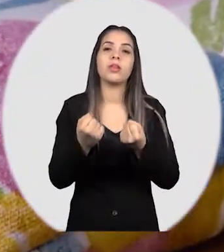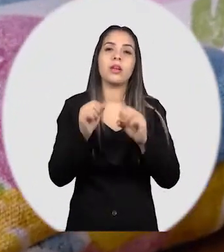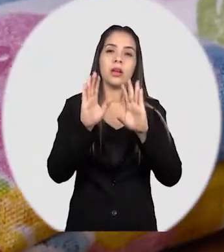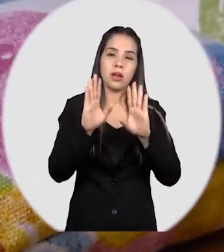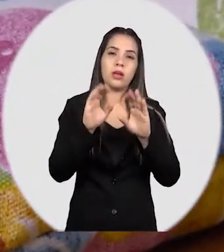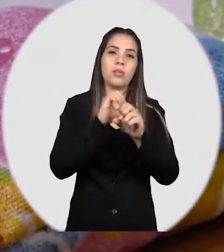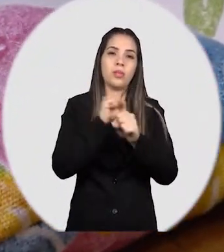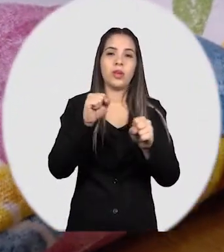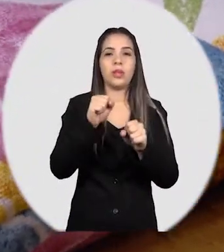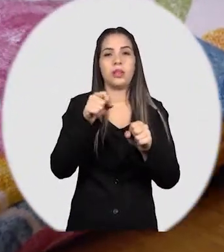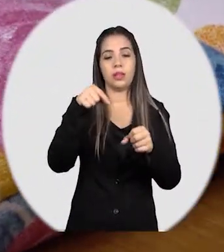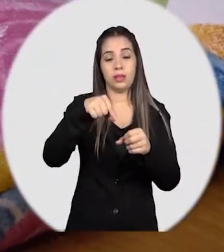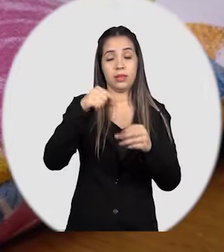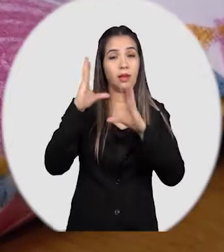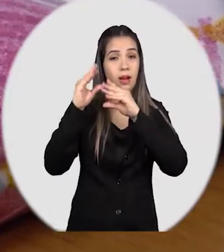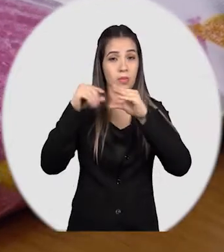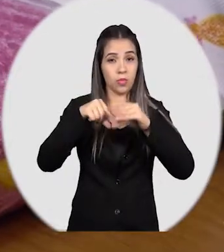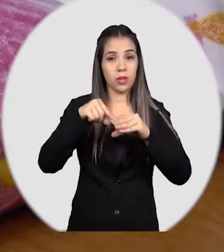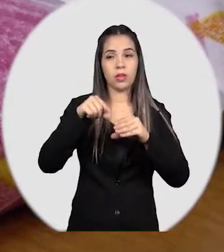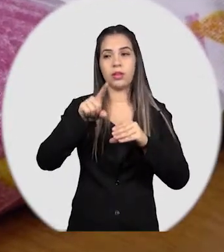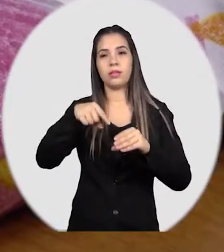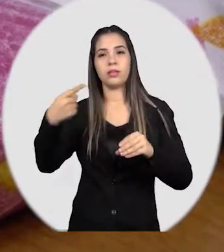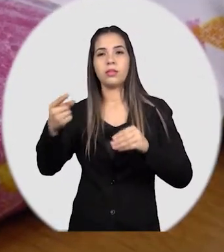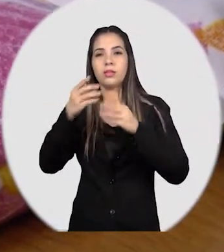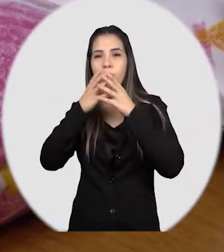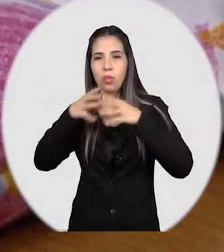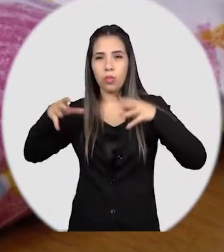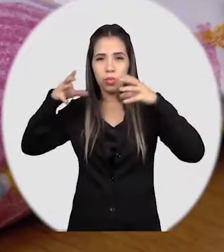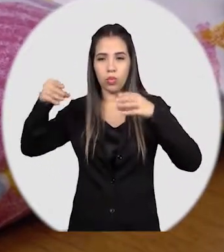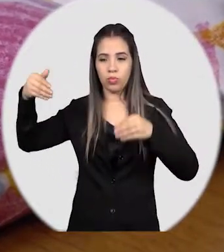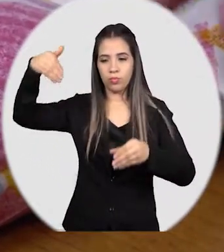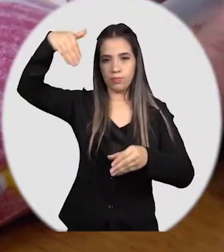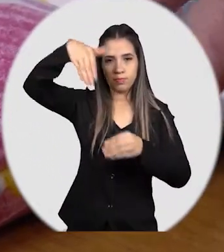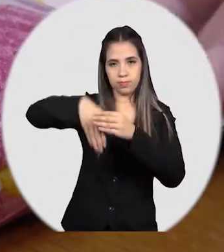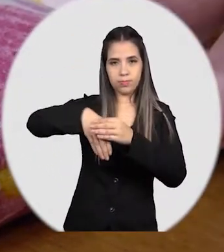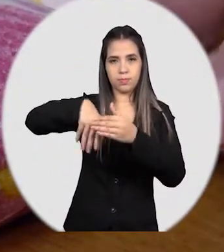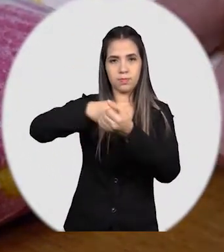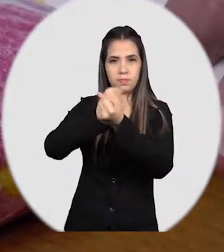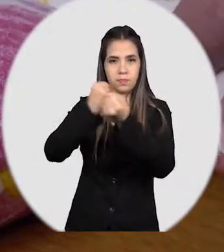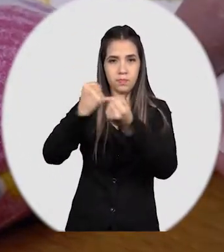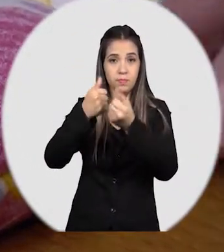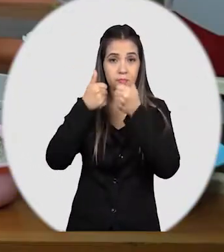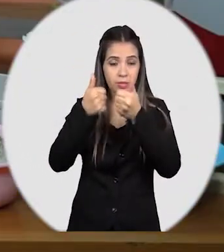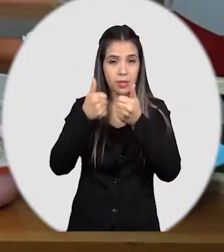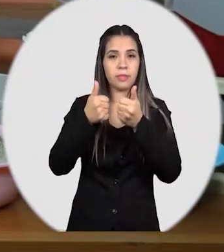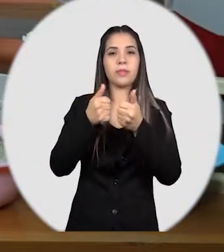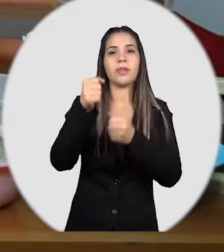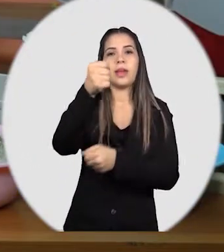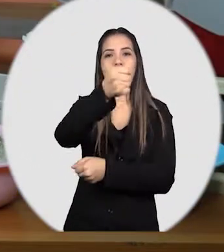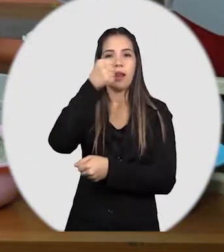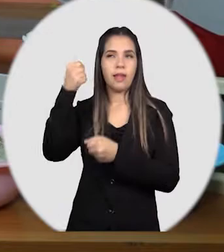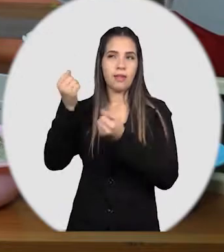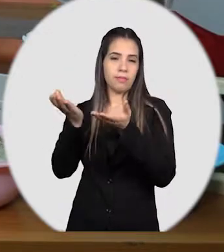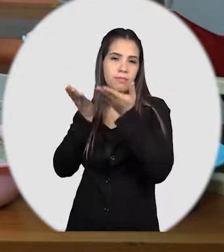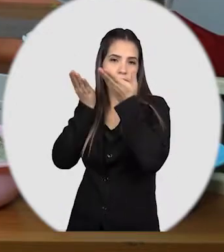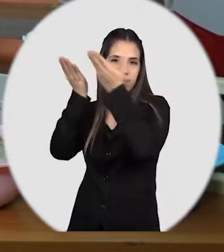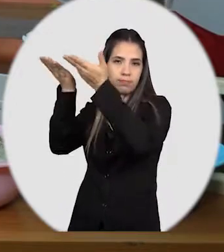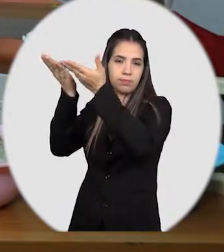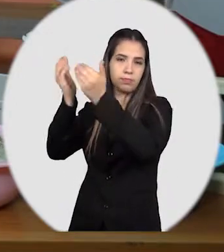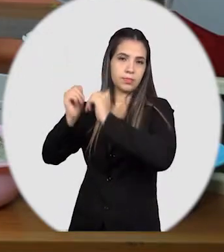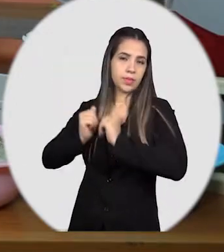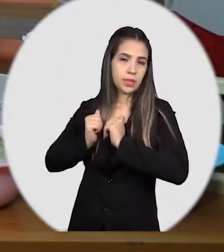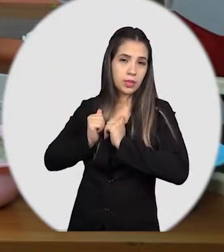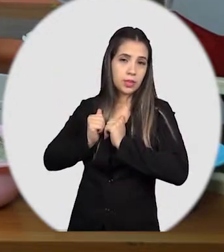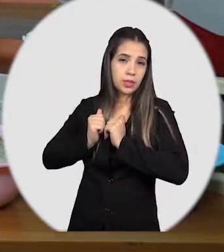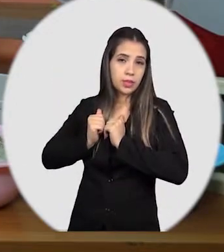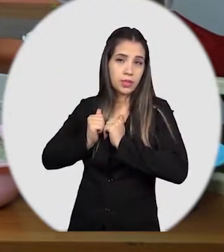tenga ningún agujero, ¿verdad? Y ahí se coloca de 2 a 3 horas en el refrigerador. Después uno quita y